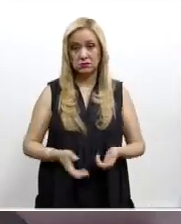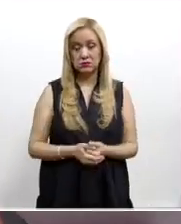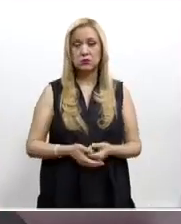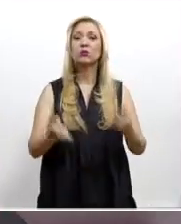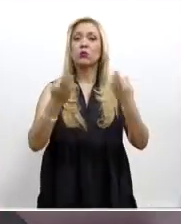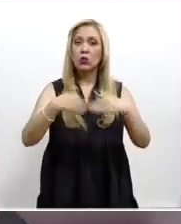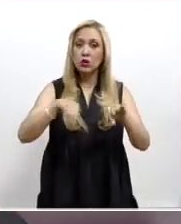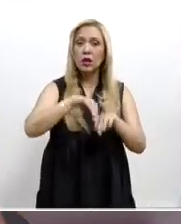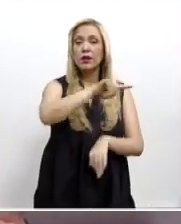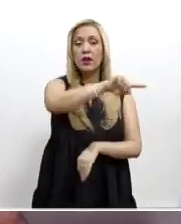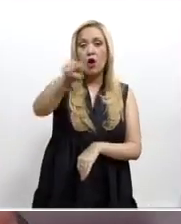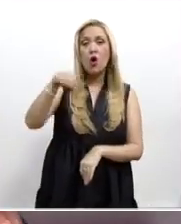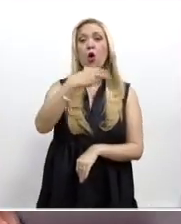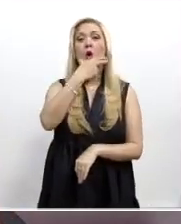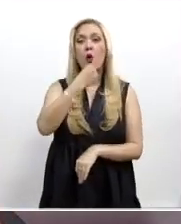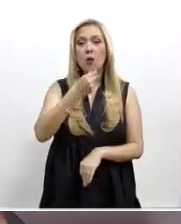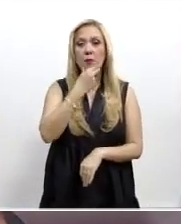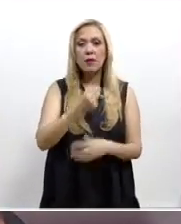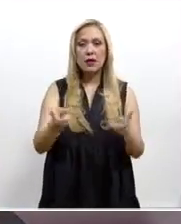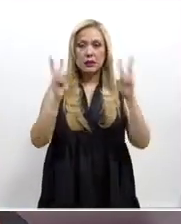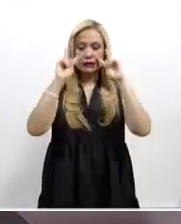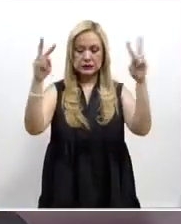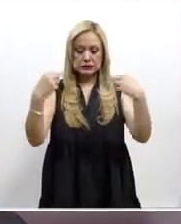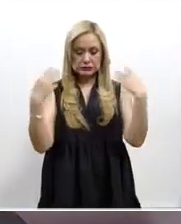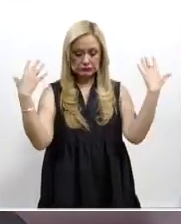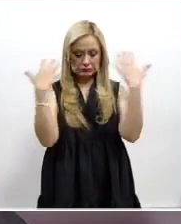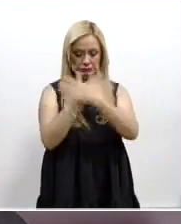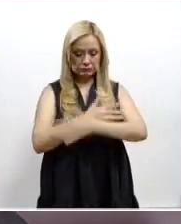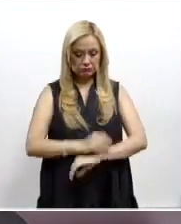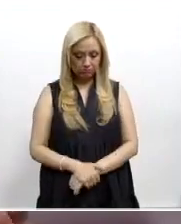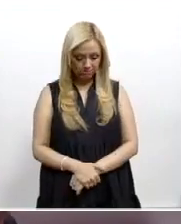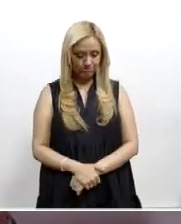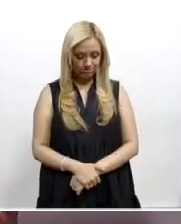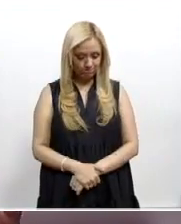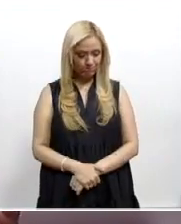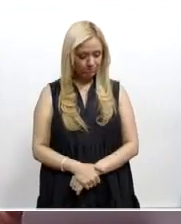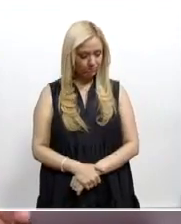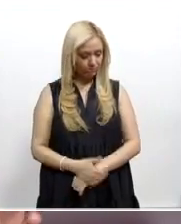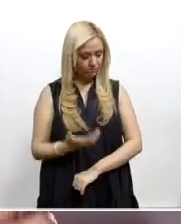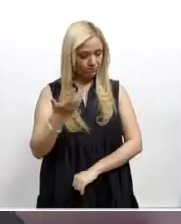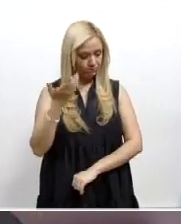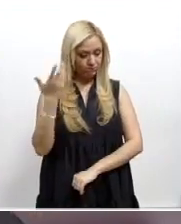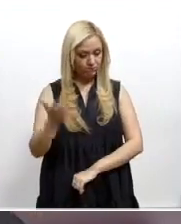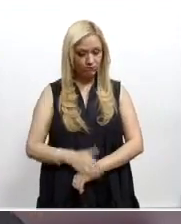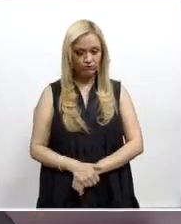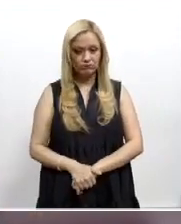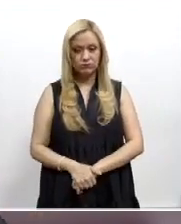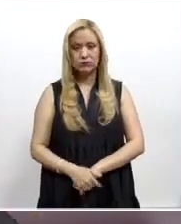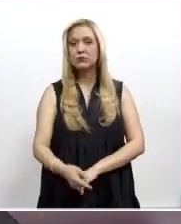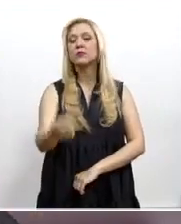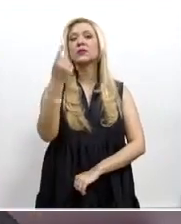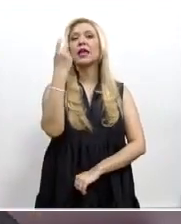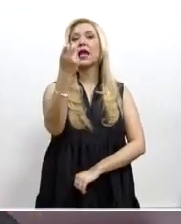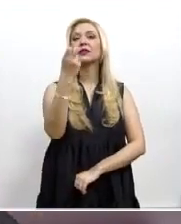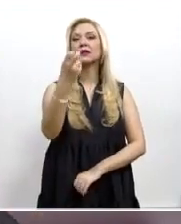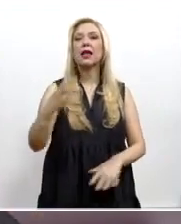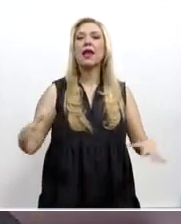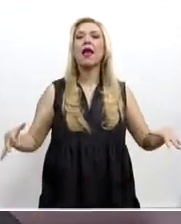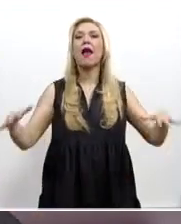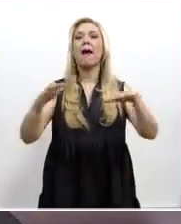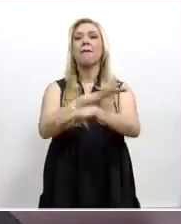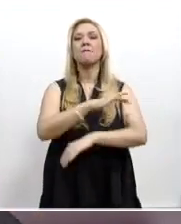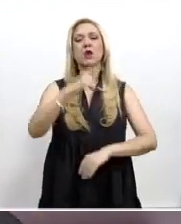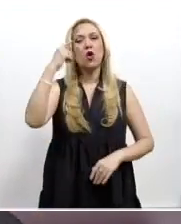los hombres reconozcamos, y en esta parte creo que ese es el primer punto para arrancar una masculinidad